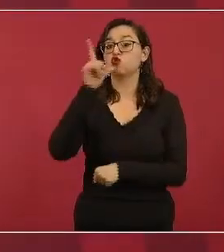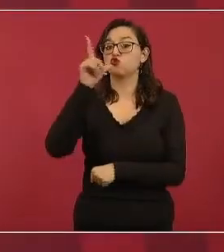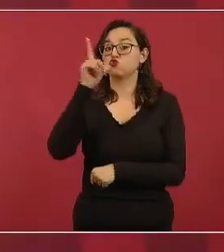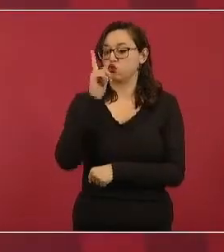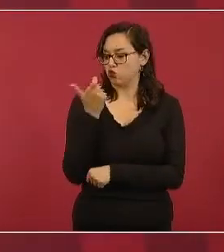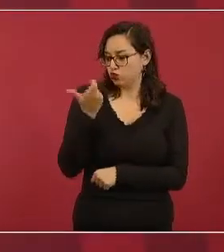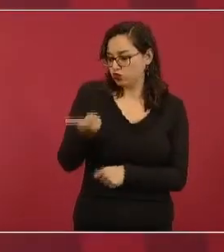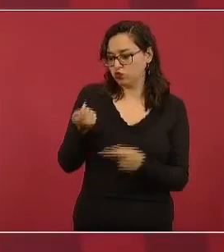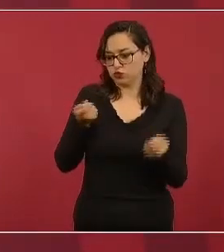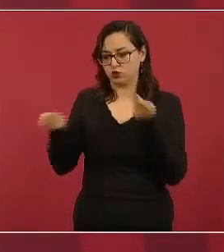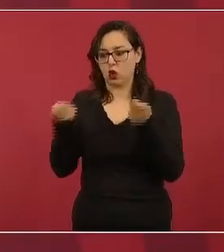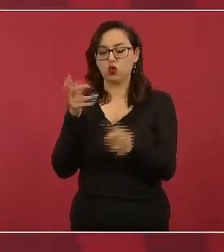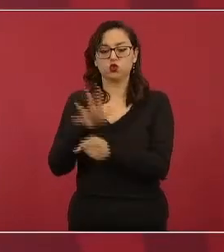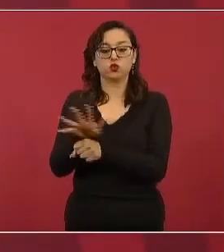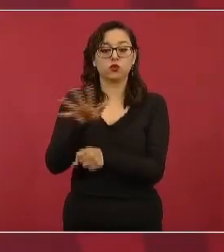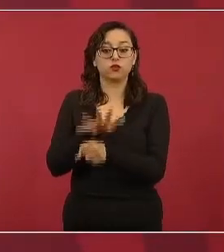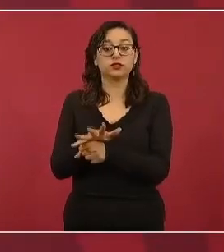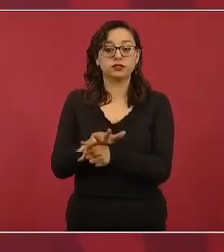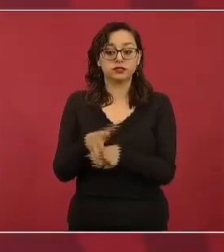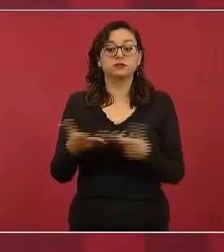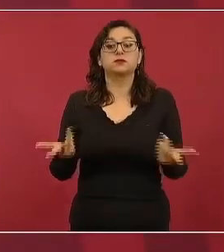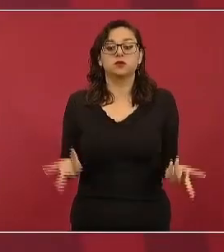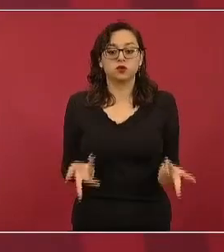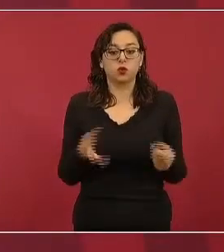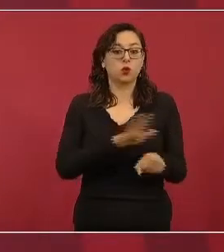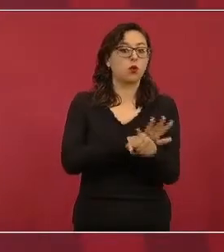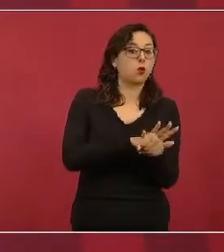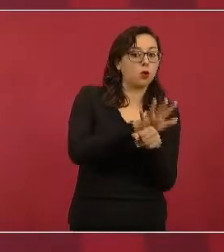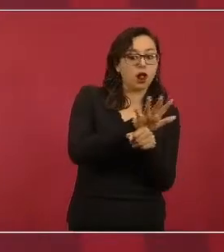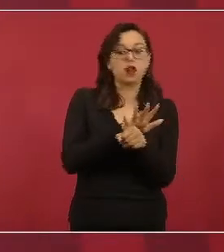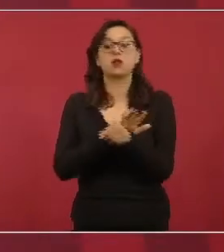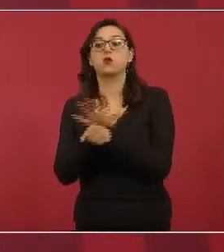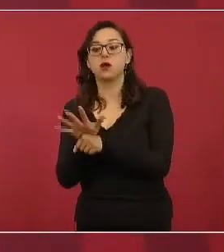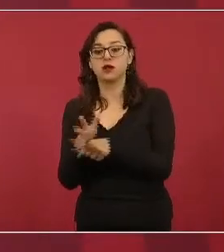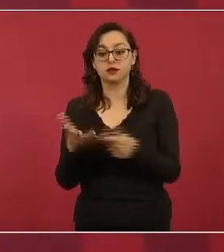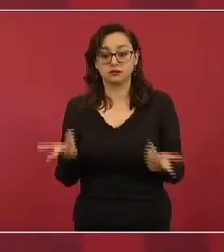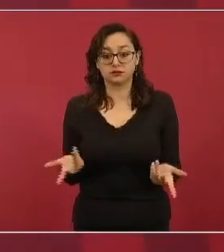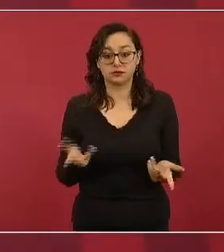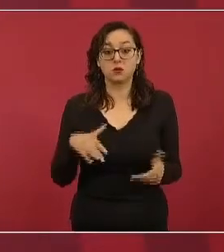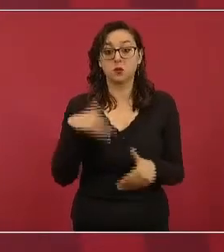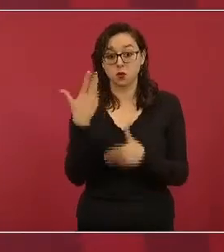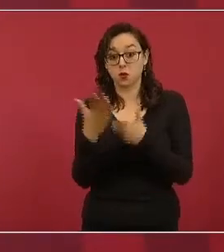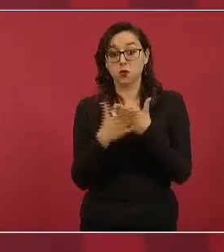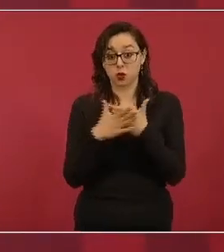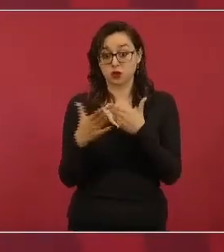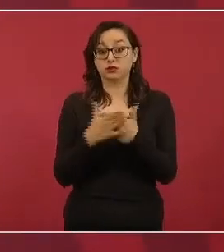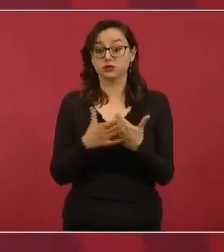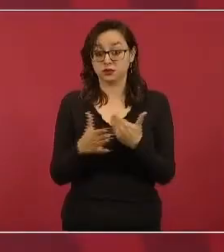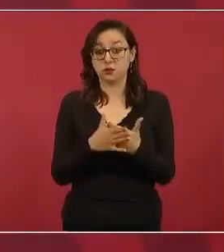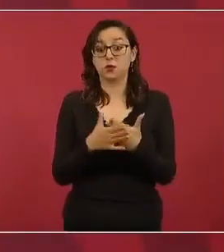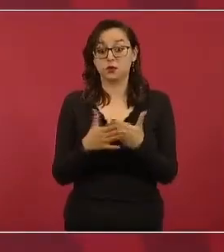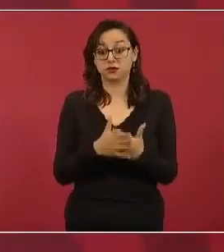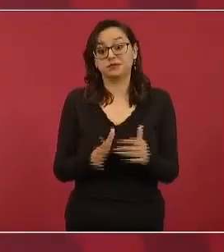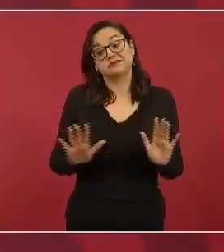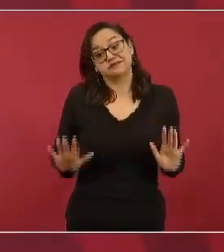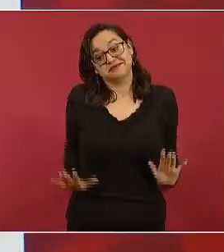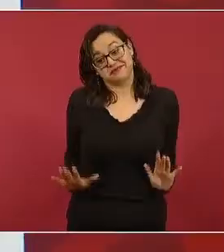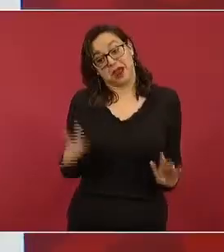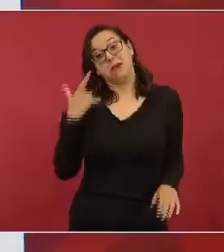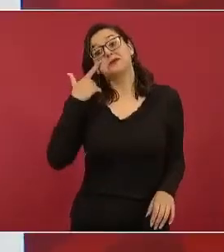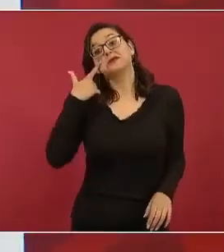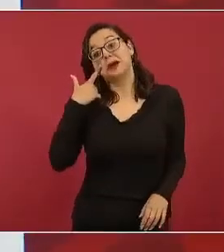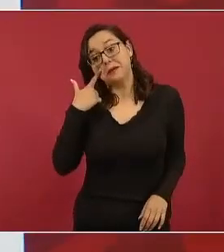el precio de la luz. Entonces, ahí es donde hay que ver quién es quién,